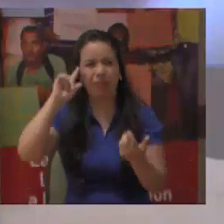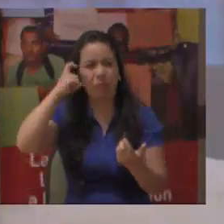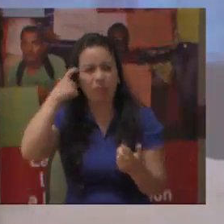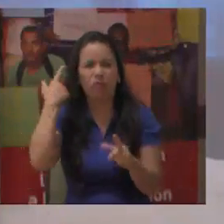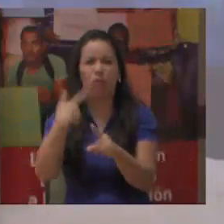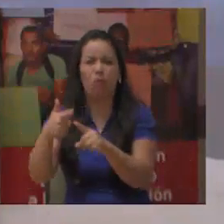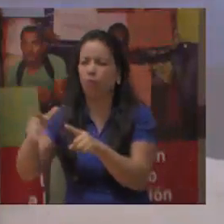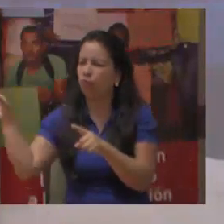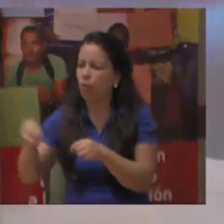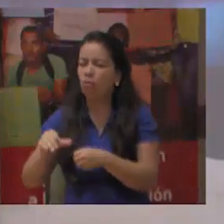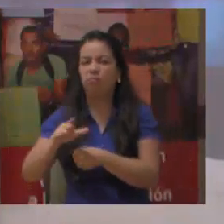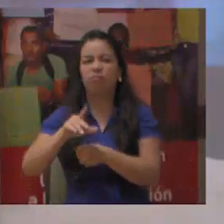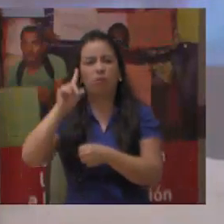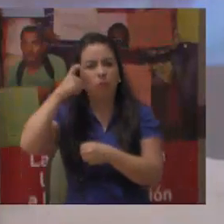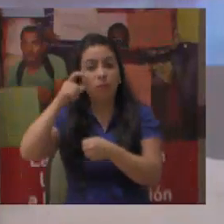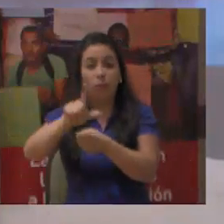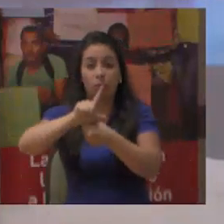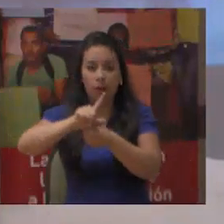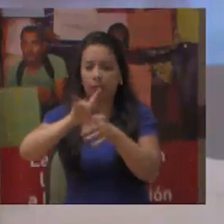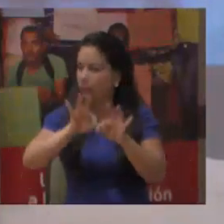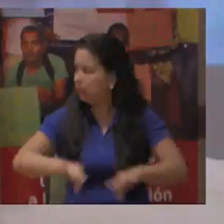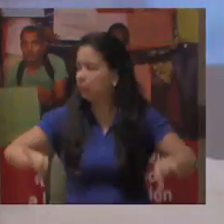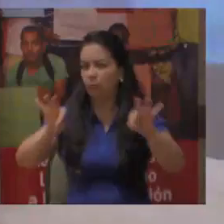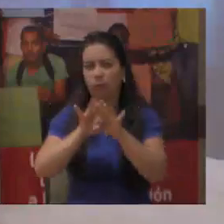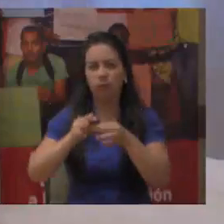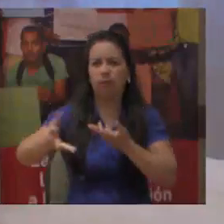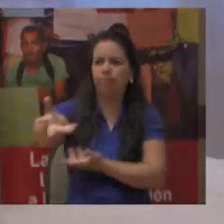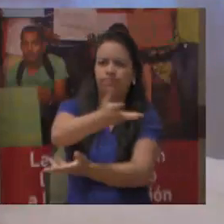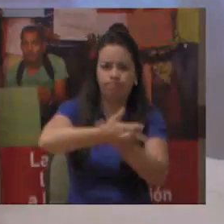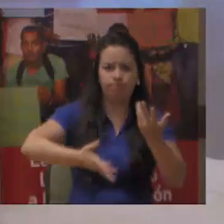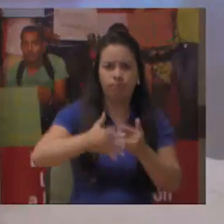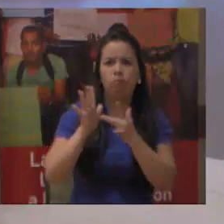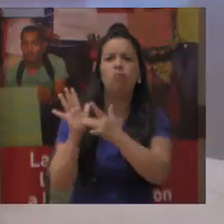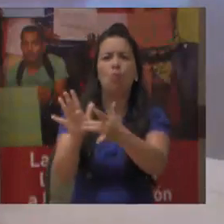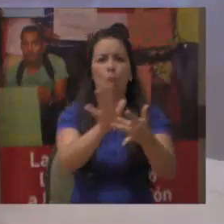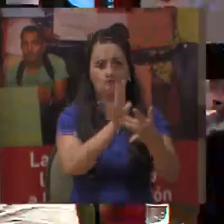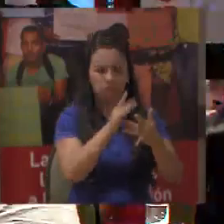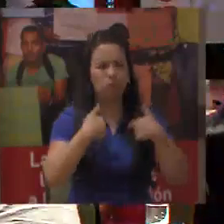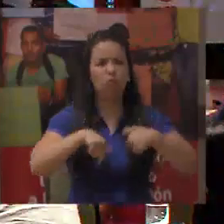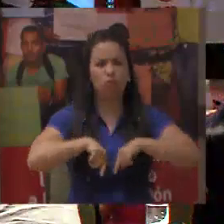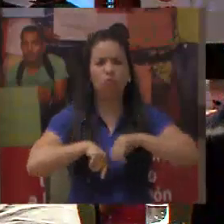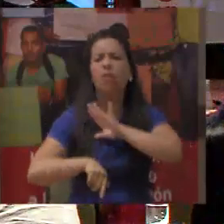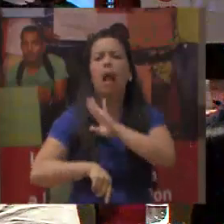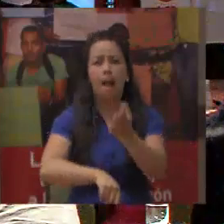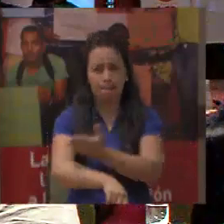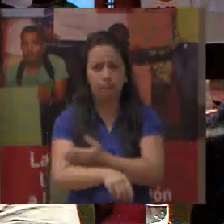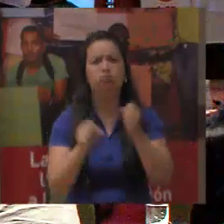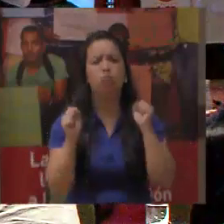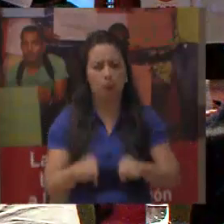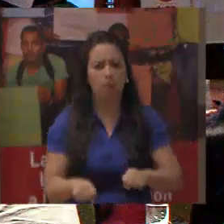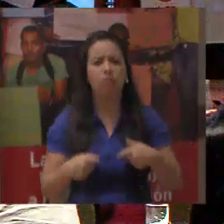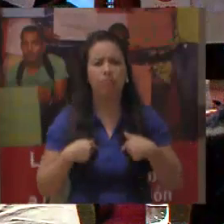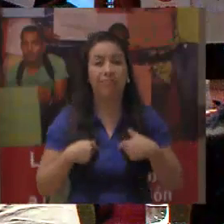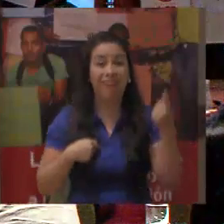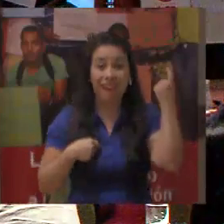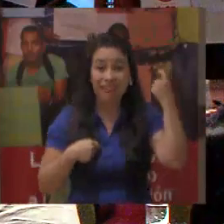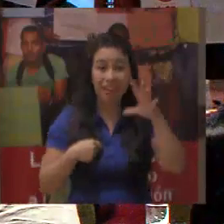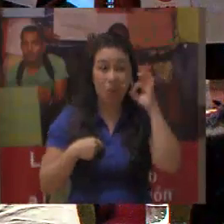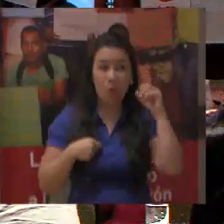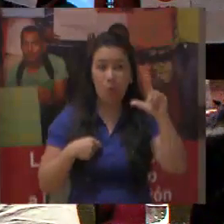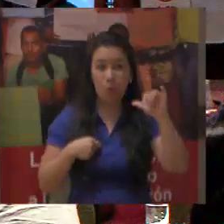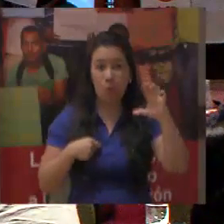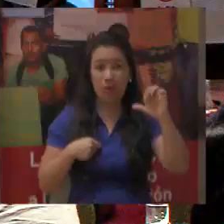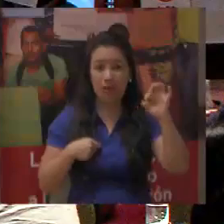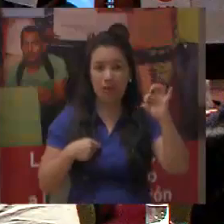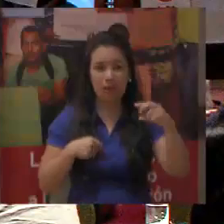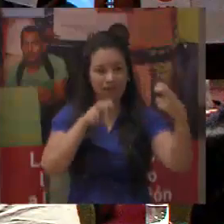gobiernos locales. Tenemos ese reto de mostrarle al mundo de que somos capaces. pero también hago un llamado que ayer cuando almorzaba con Lucas y